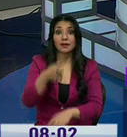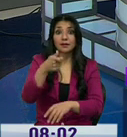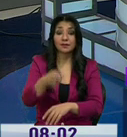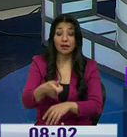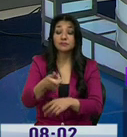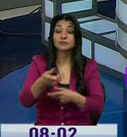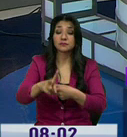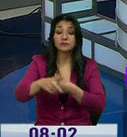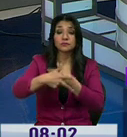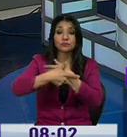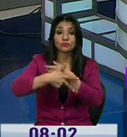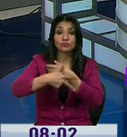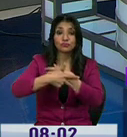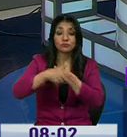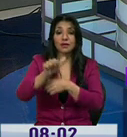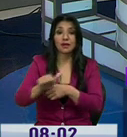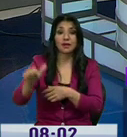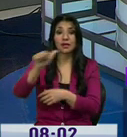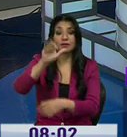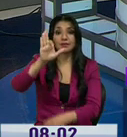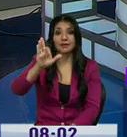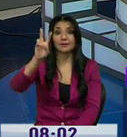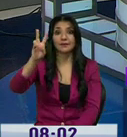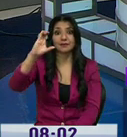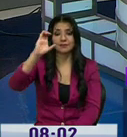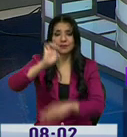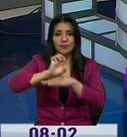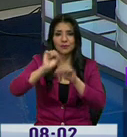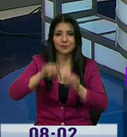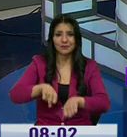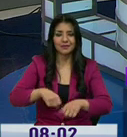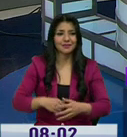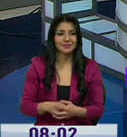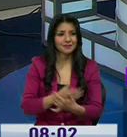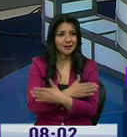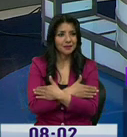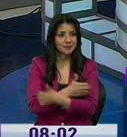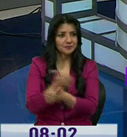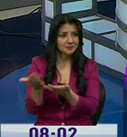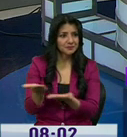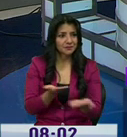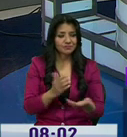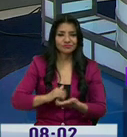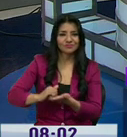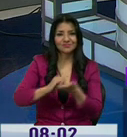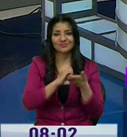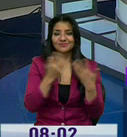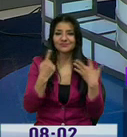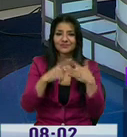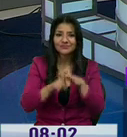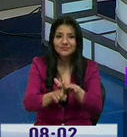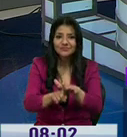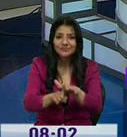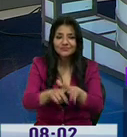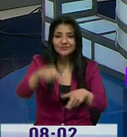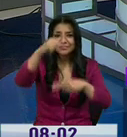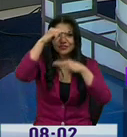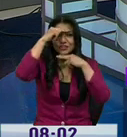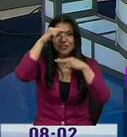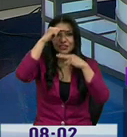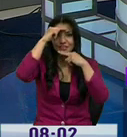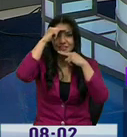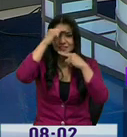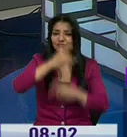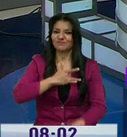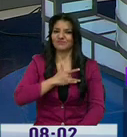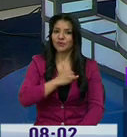somos @TVCEcuador. Exactamente, así que vecinos, con ese abrazo grande, solidario, inclusivo, el noticiero